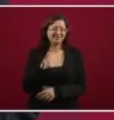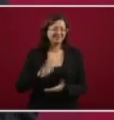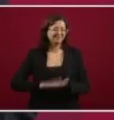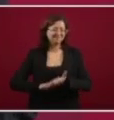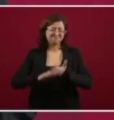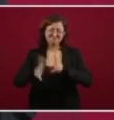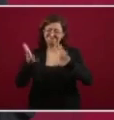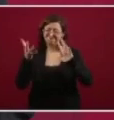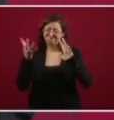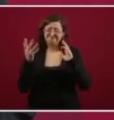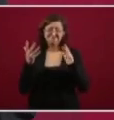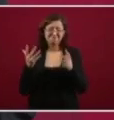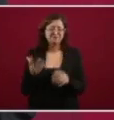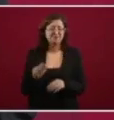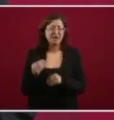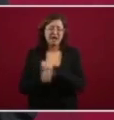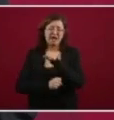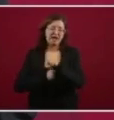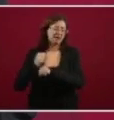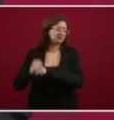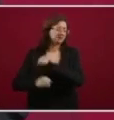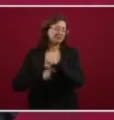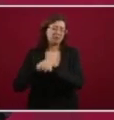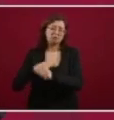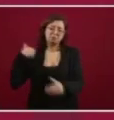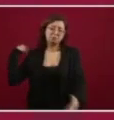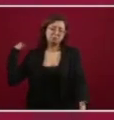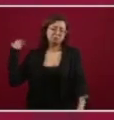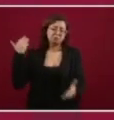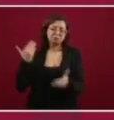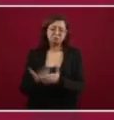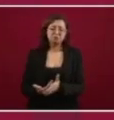violenta desde hace muchos años.